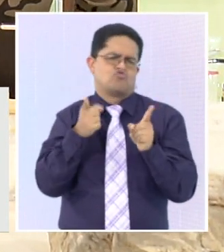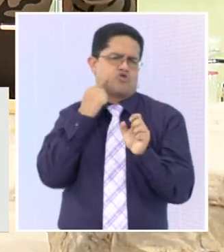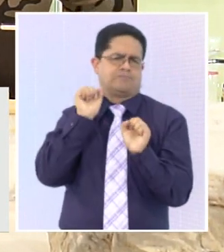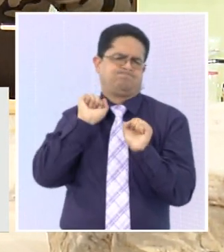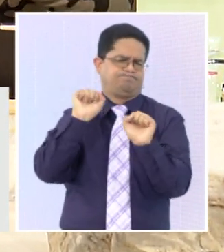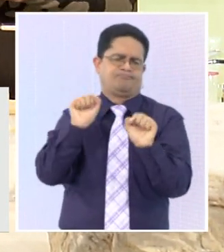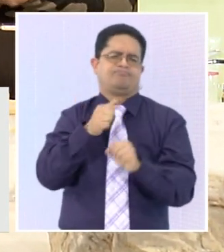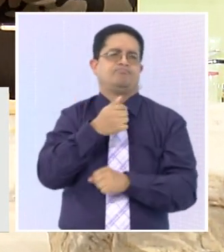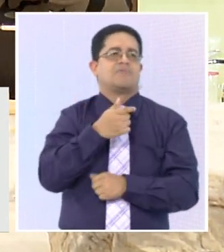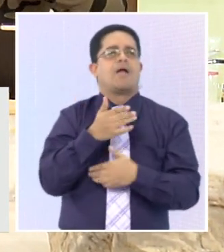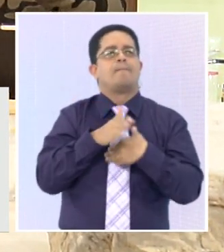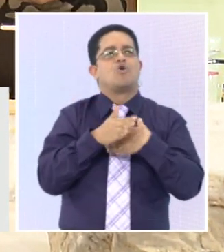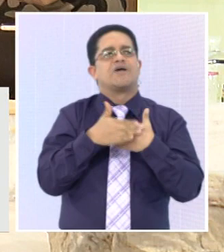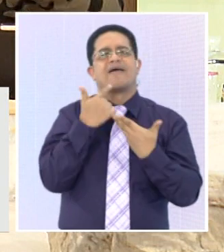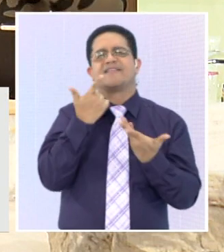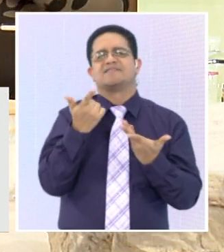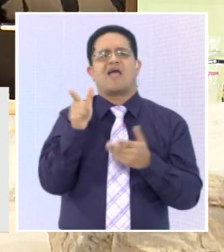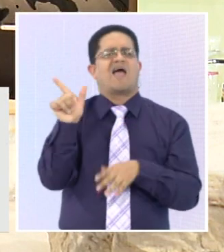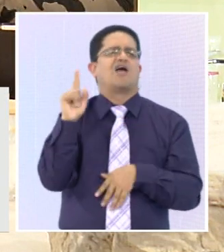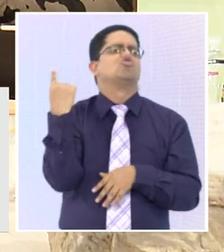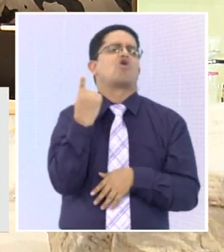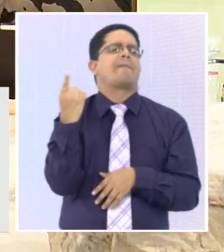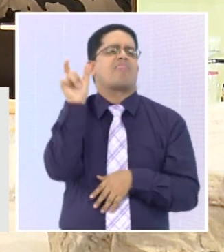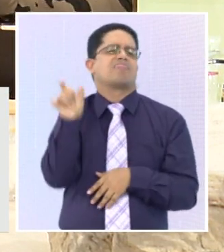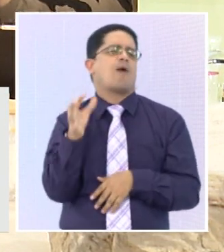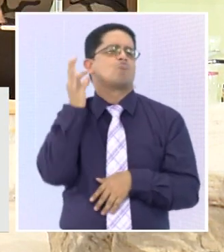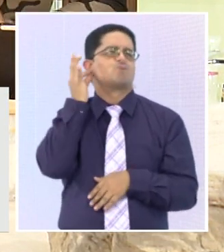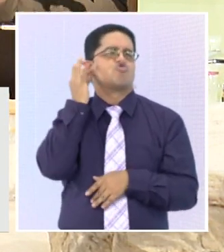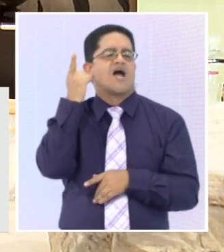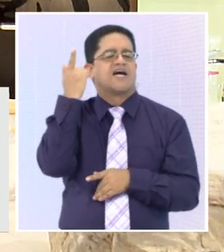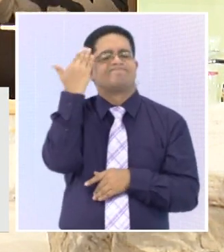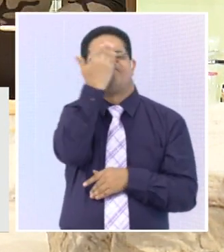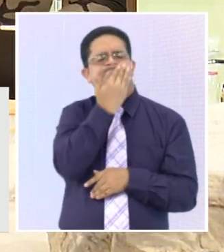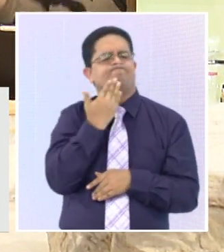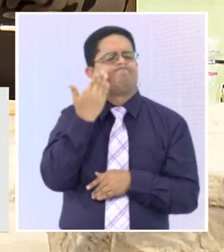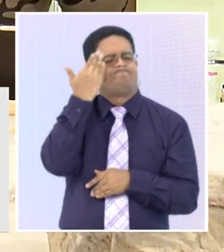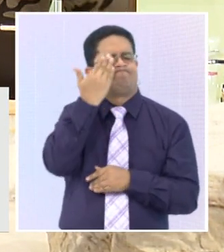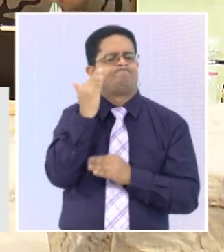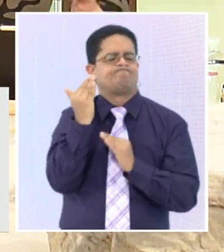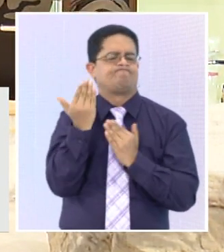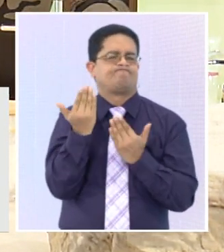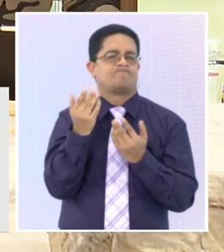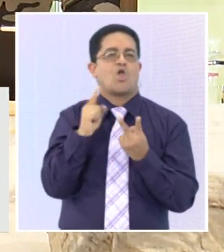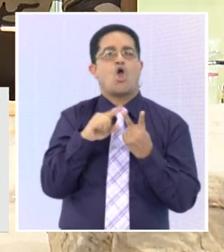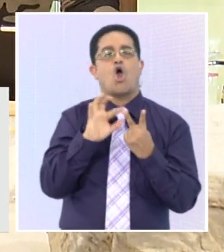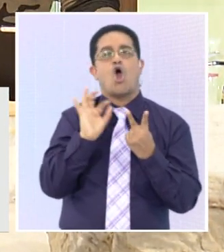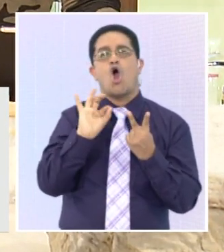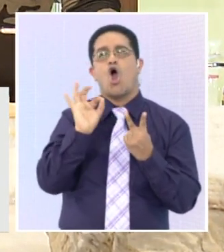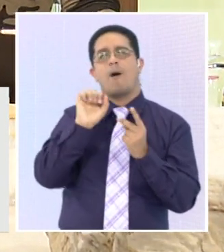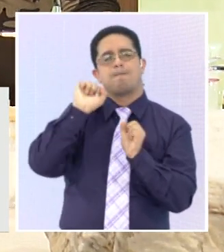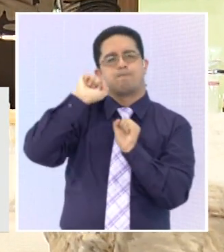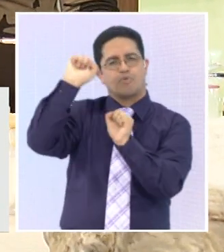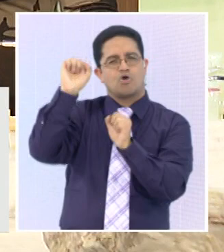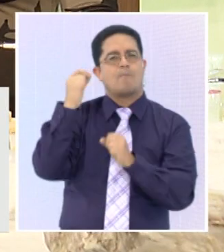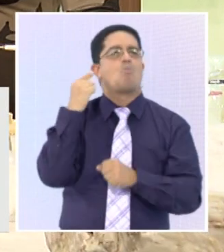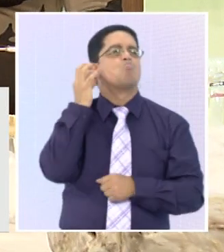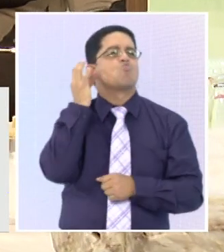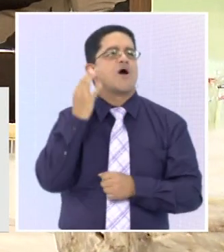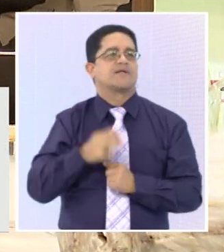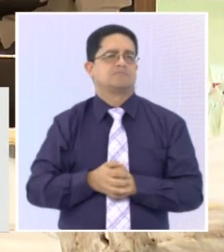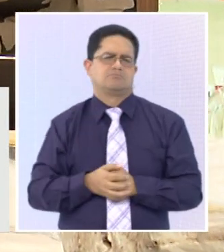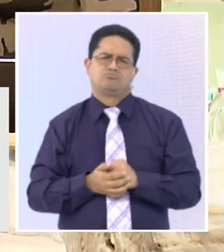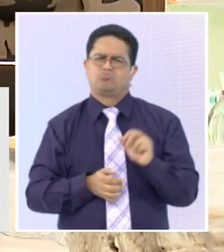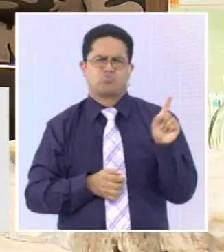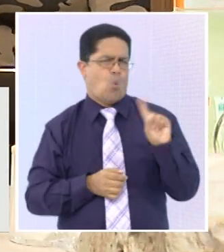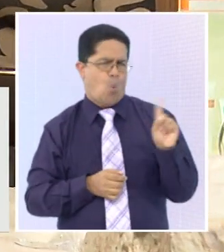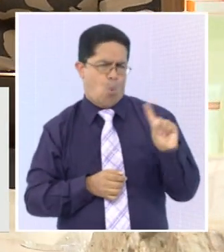resistencias. Porque dicen, bueno, es algo de mujer. ¿Ponerse protector solar es algo de mujer o pantallas solares? No, yo creo que es